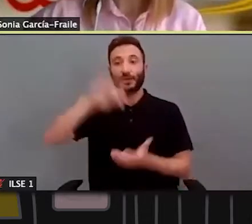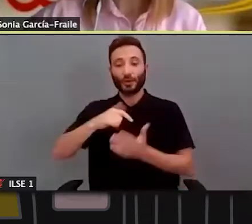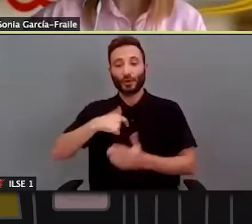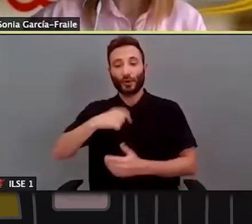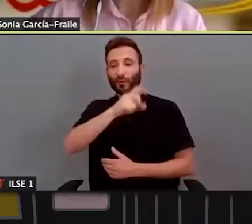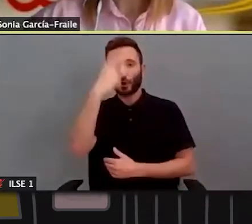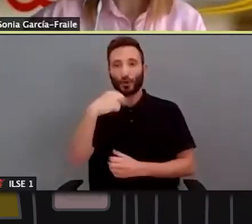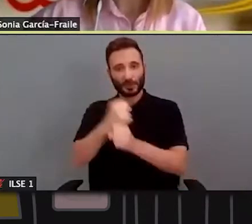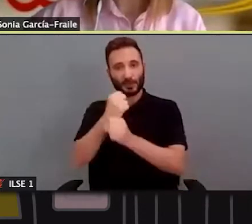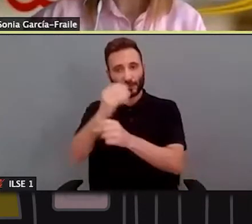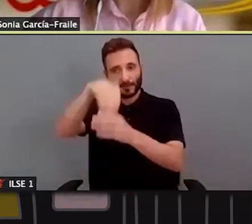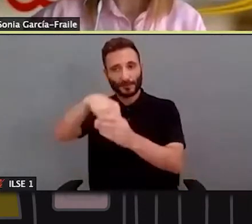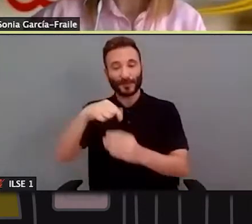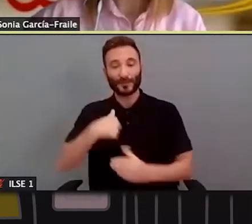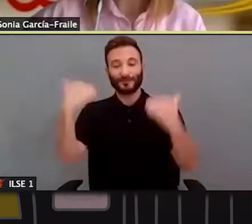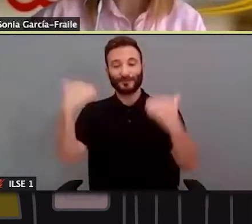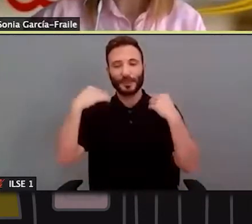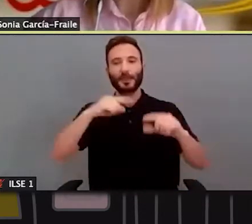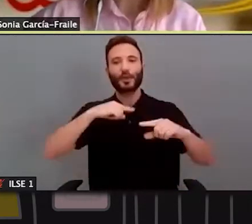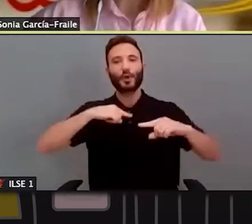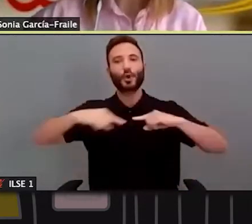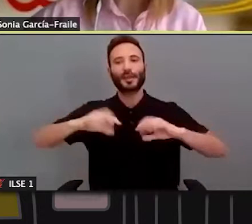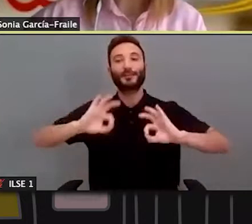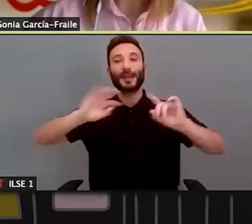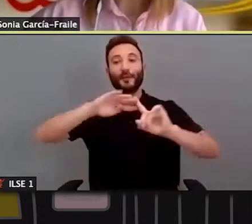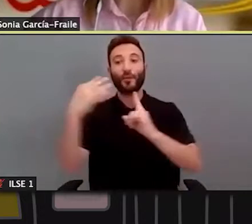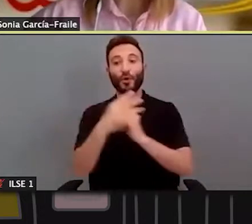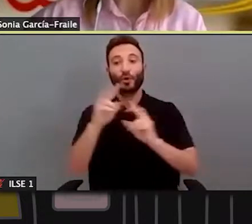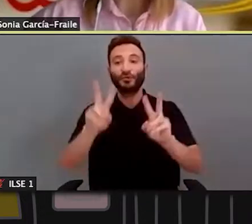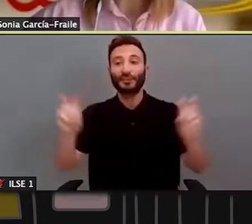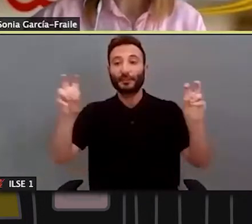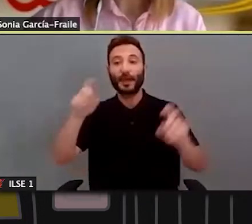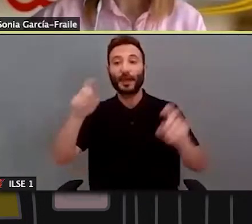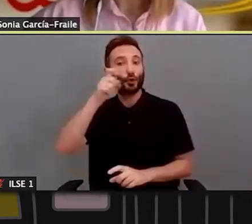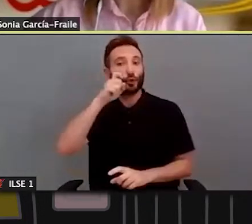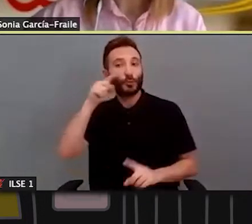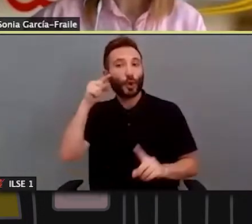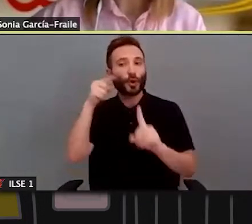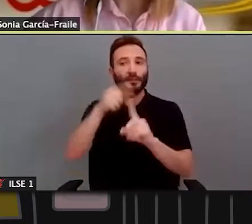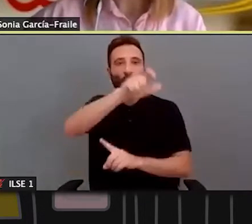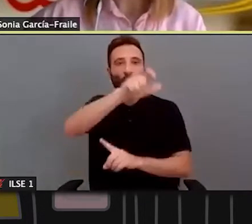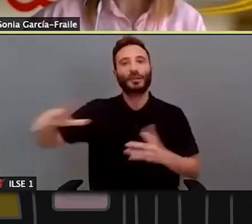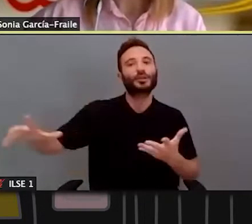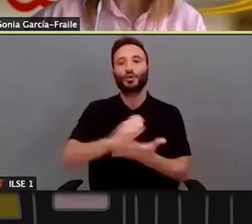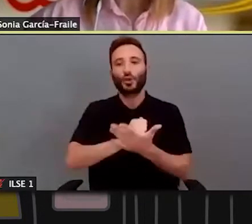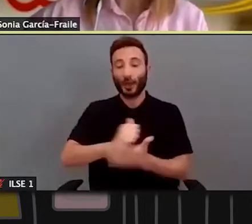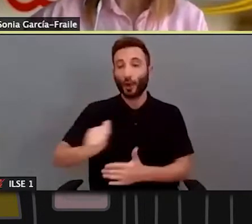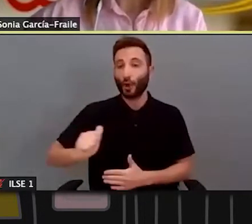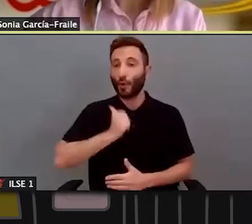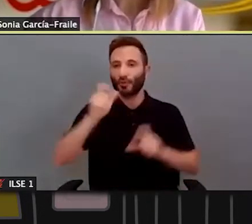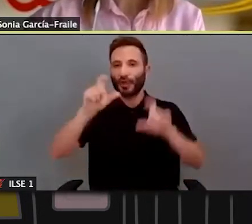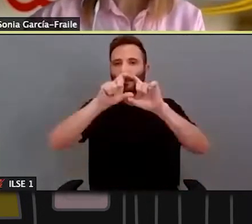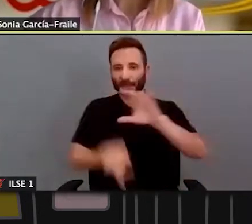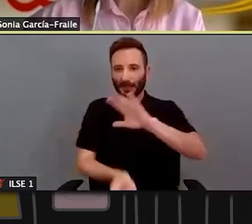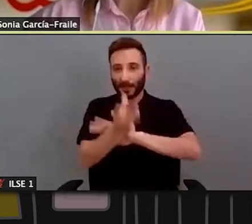seré la encargada de conducir el foro con el que queremos tratar el tema del turismo para todas las personas, una oportunidad empresarial. En primer